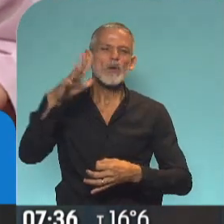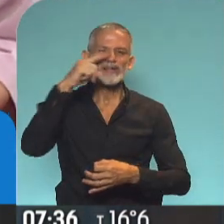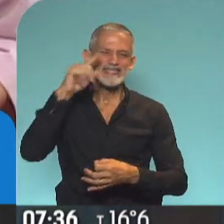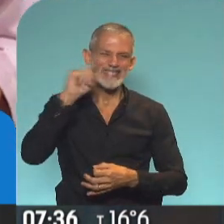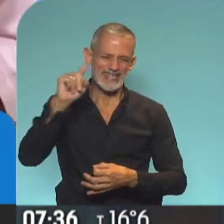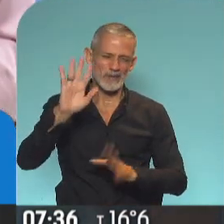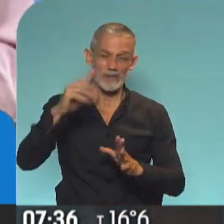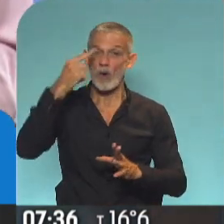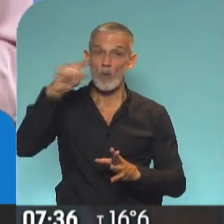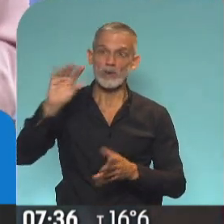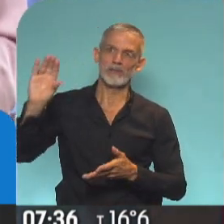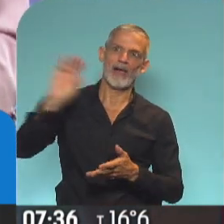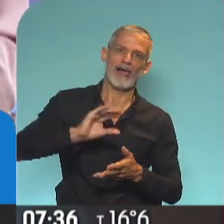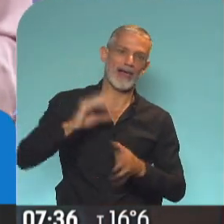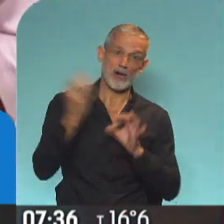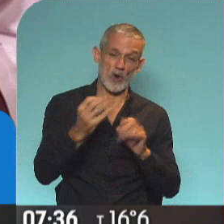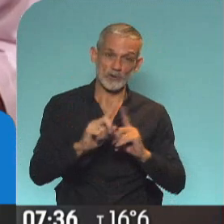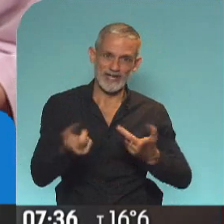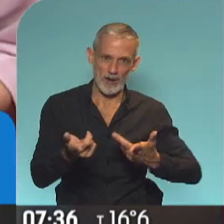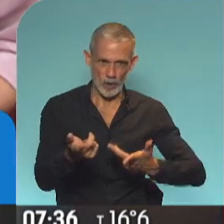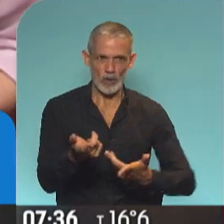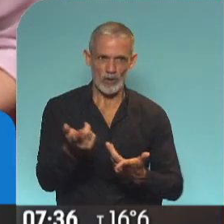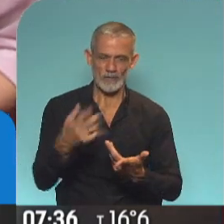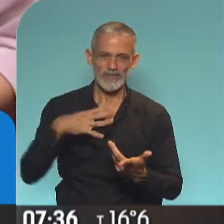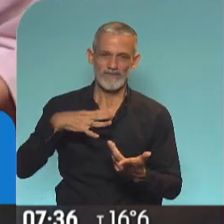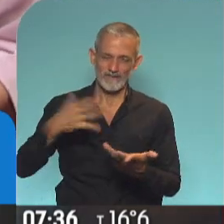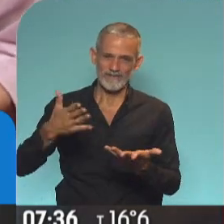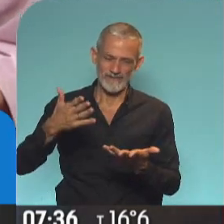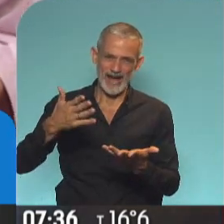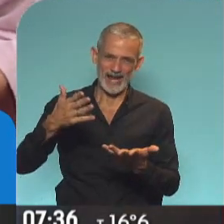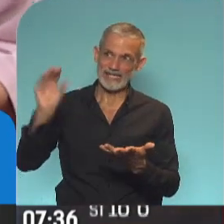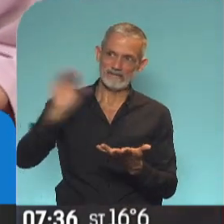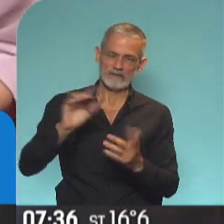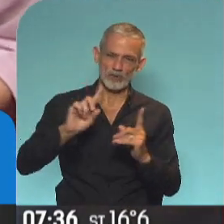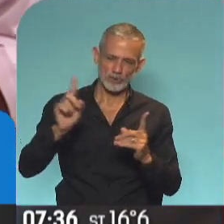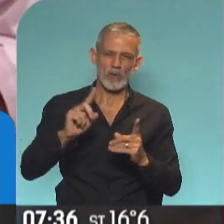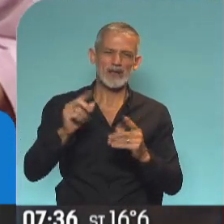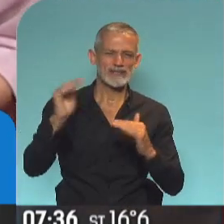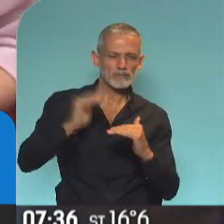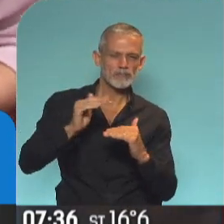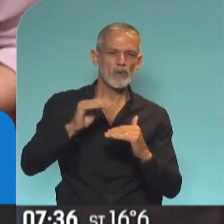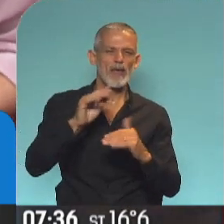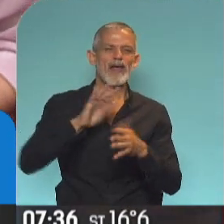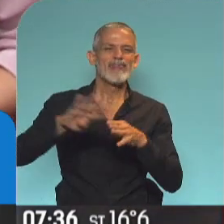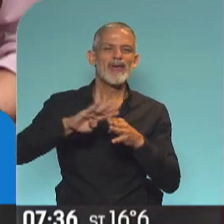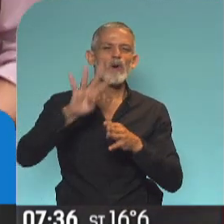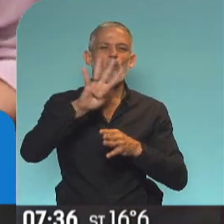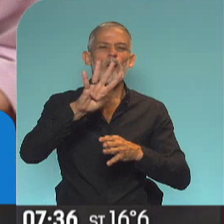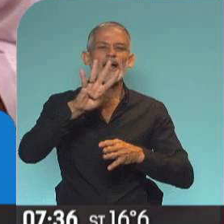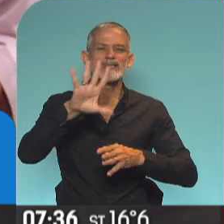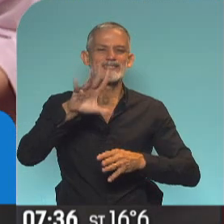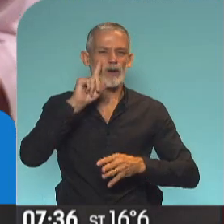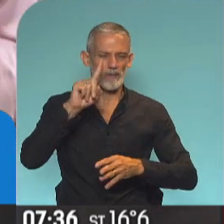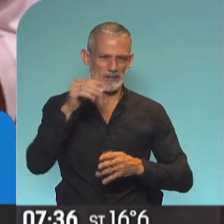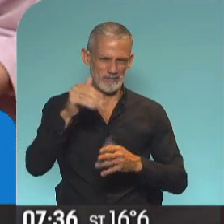pero el último desembolso, por suerte, no llegó. Claro, no, en los incrementó últimos la deuda. Desembolsos no llegaron, entonces por eso siempre hablamos de